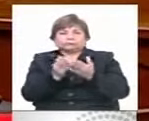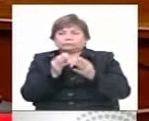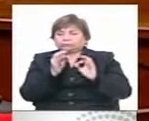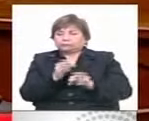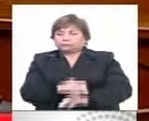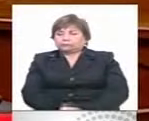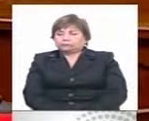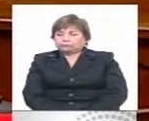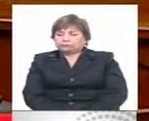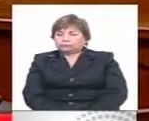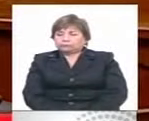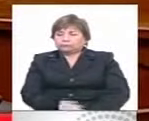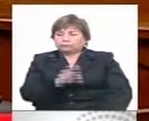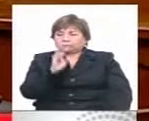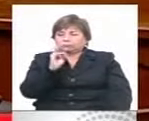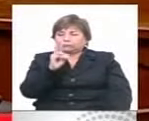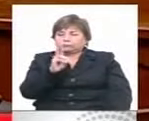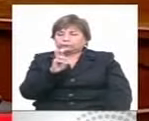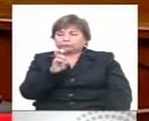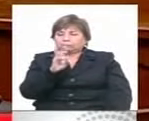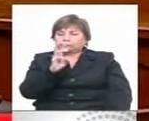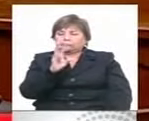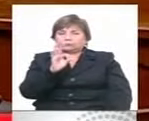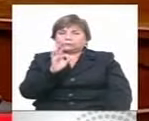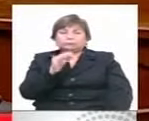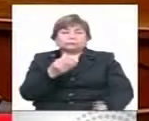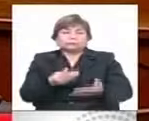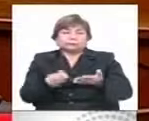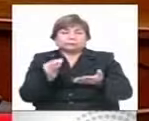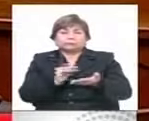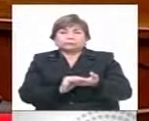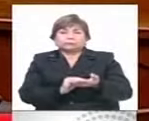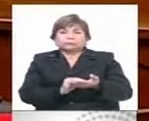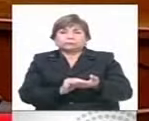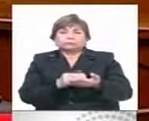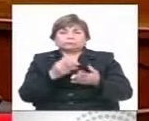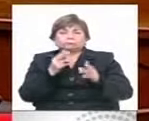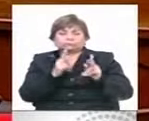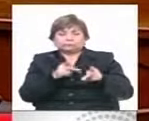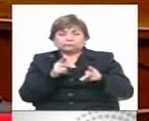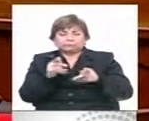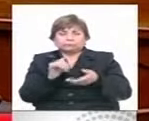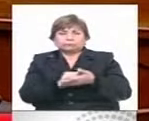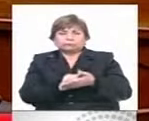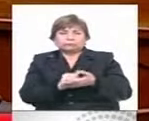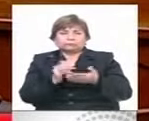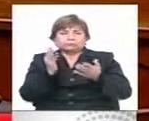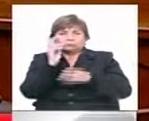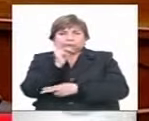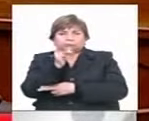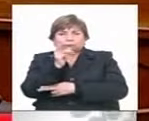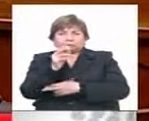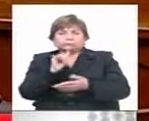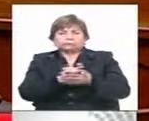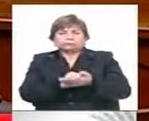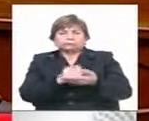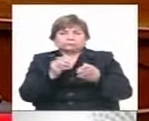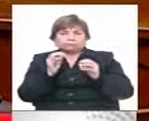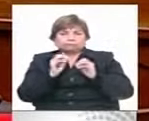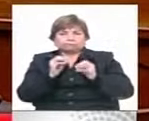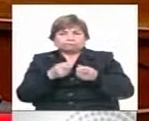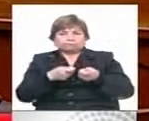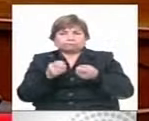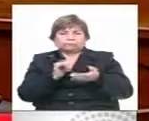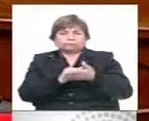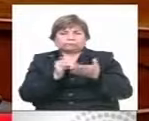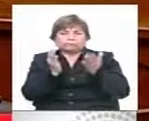meritocrática. 169 millones. Se implementará un plan de formación docente en servicio con énfasis en